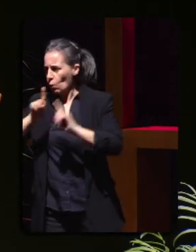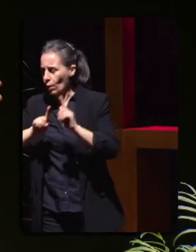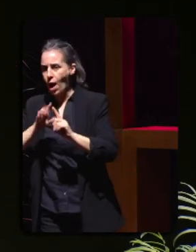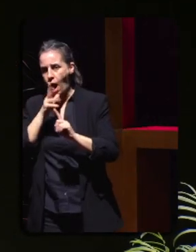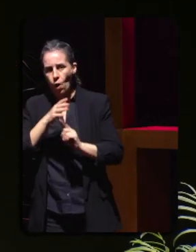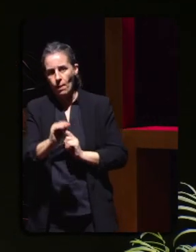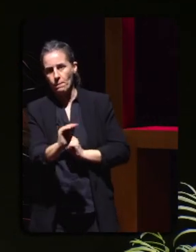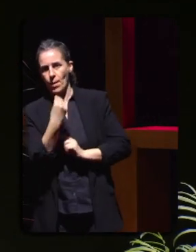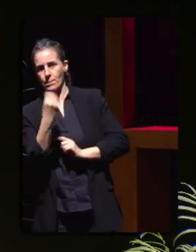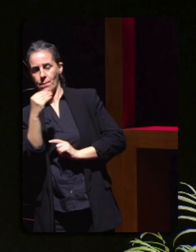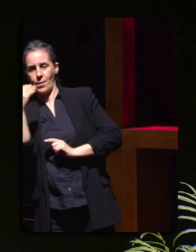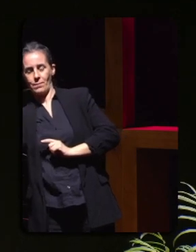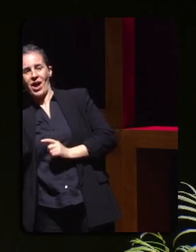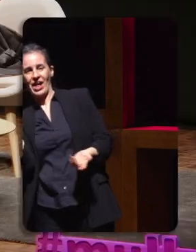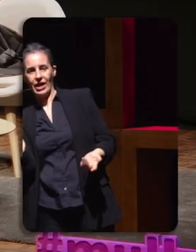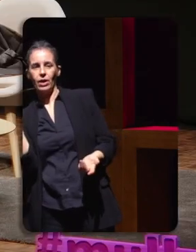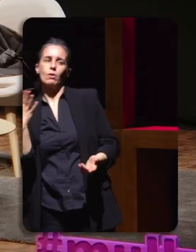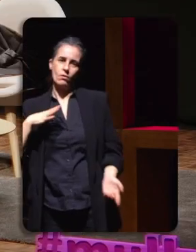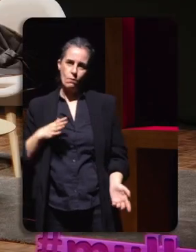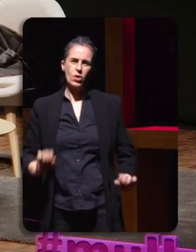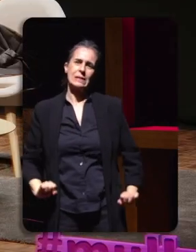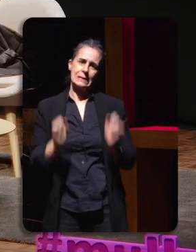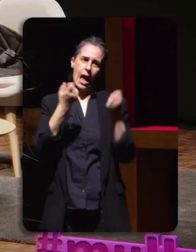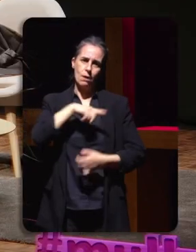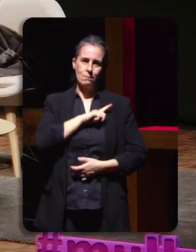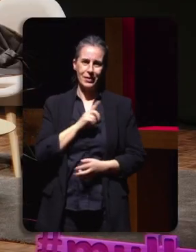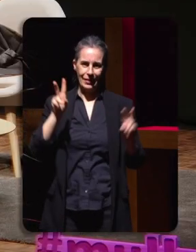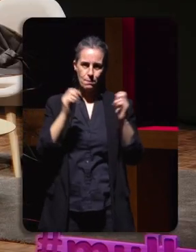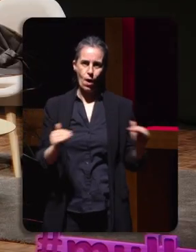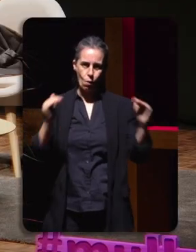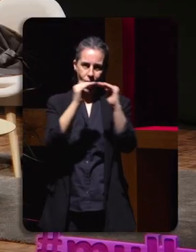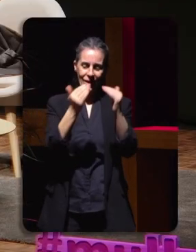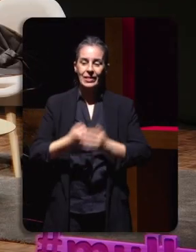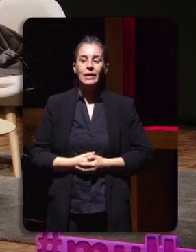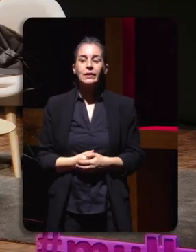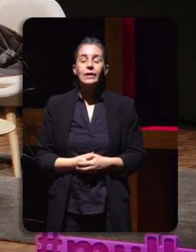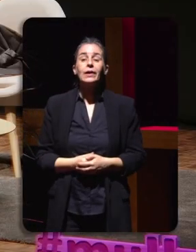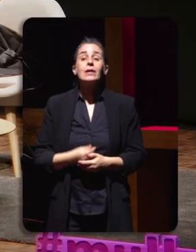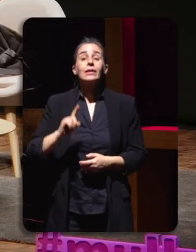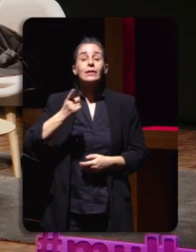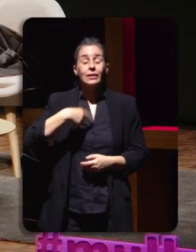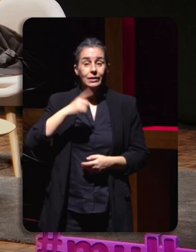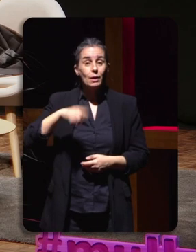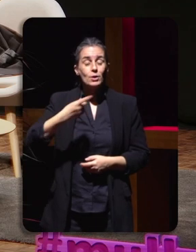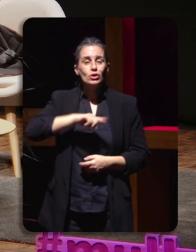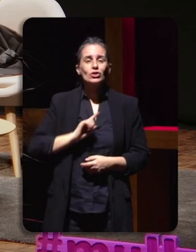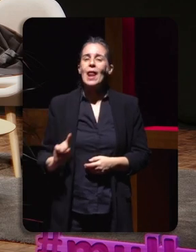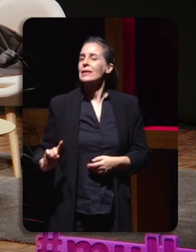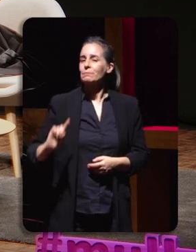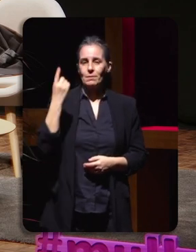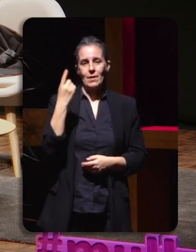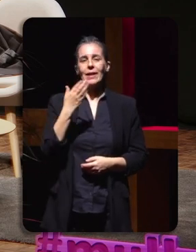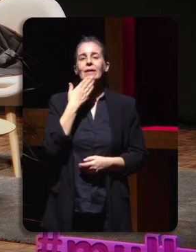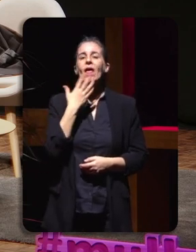es como por favor sálvenme de la igualdad bueno Y también somos las primeras en tener hijos rozando los 50